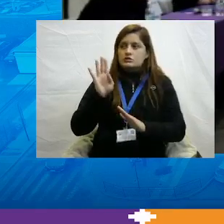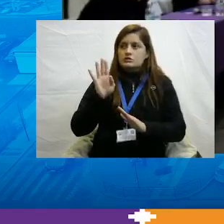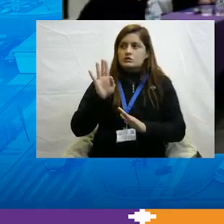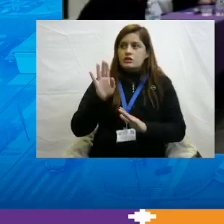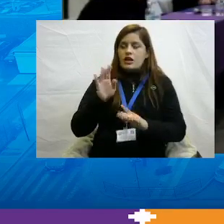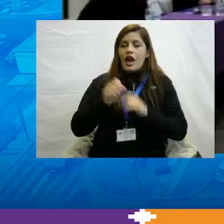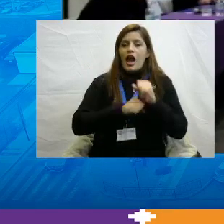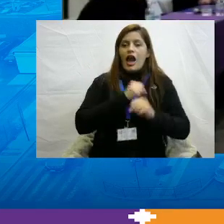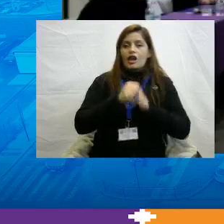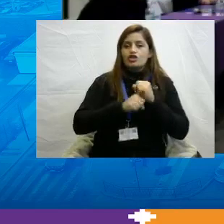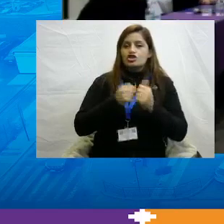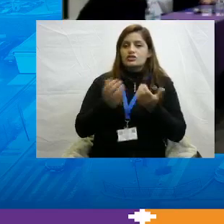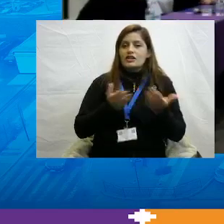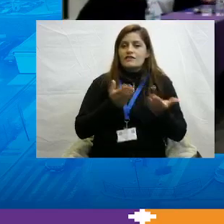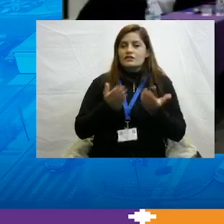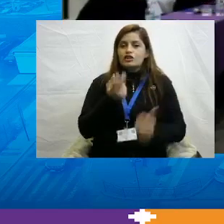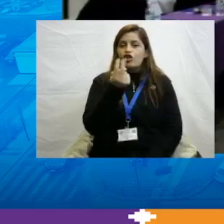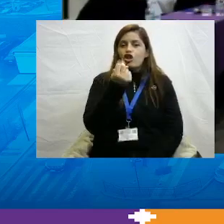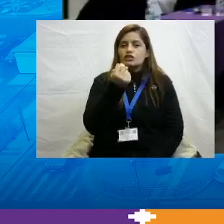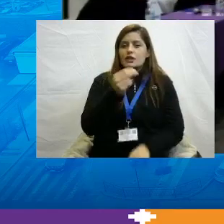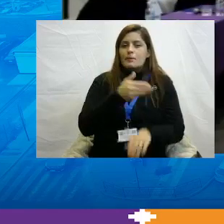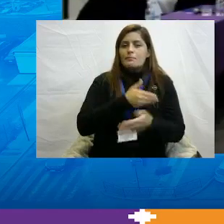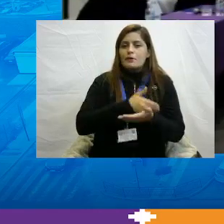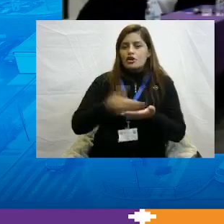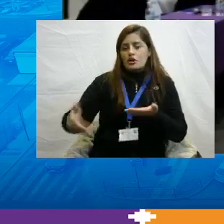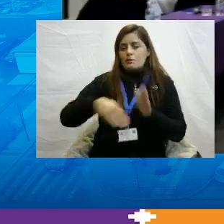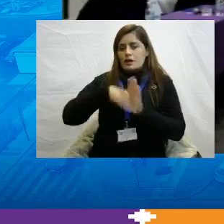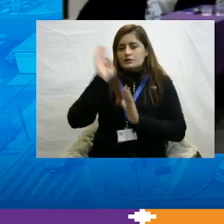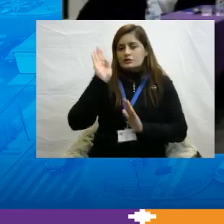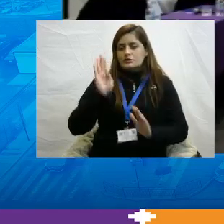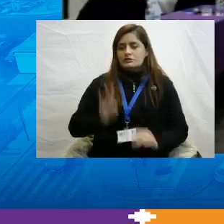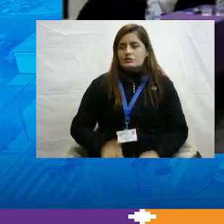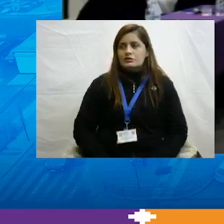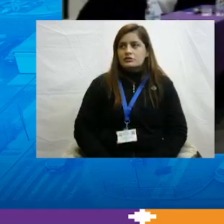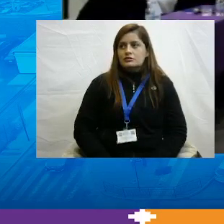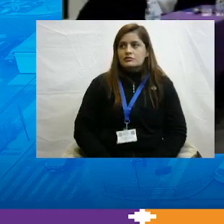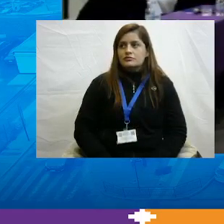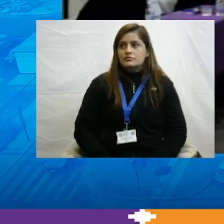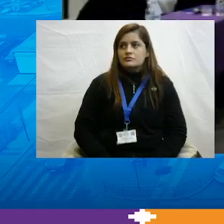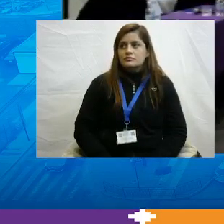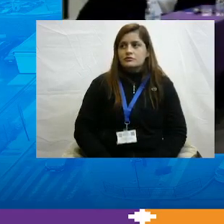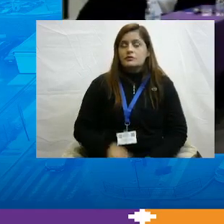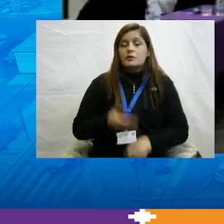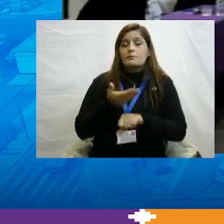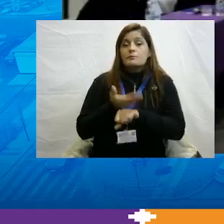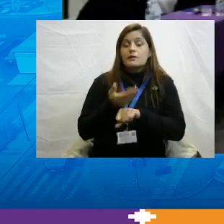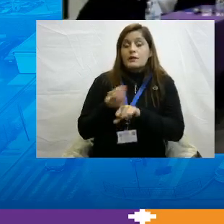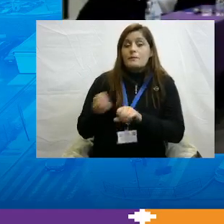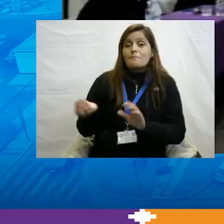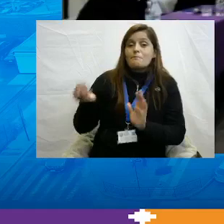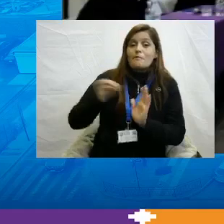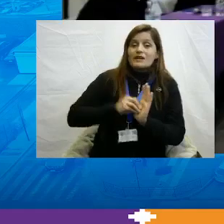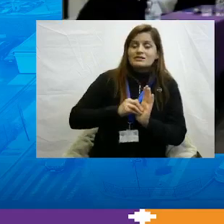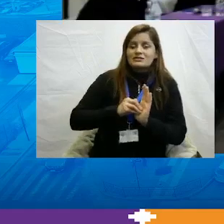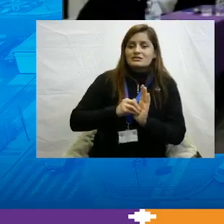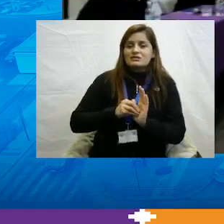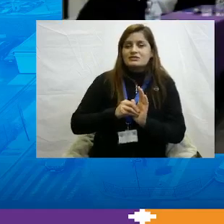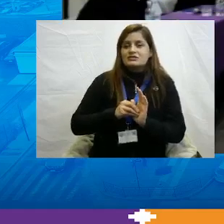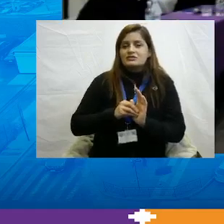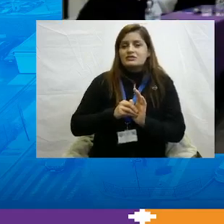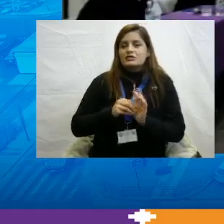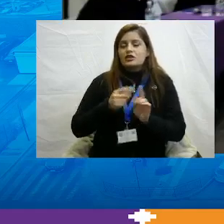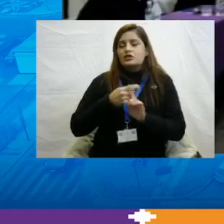indemnización por años de servicio, que corresponde a 12.075.000 pesos. solicita además gratificaciones